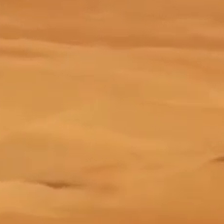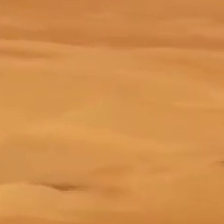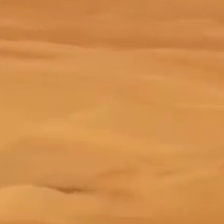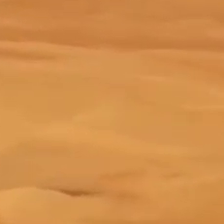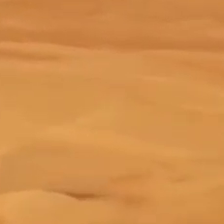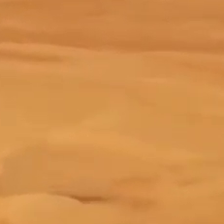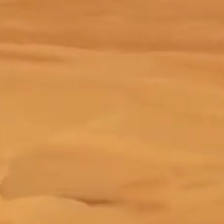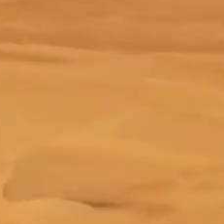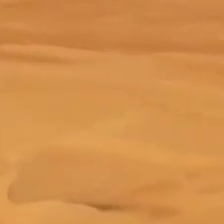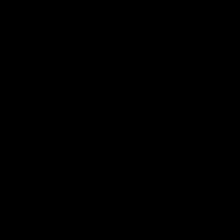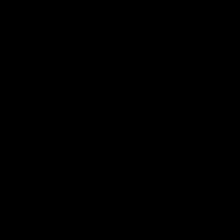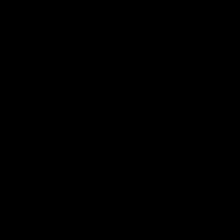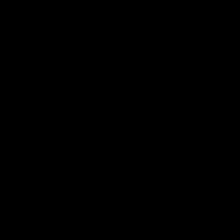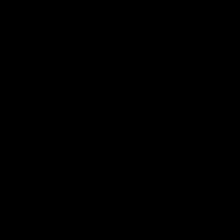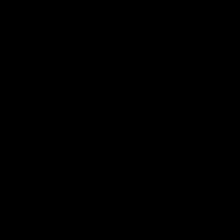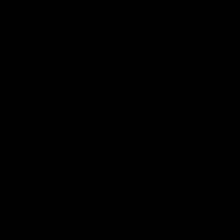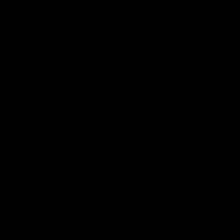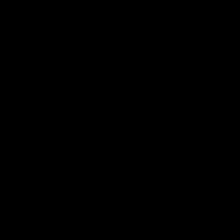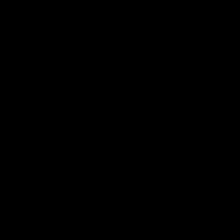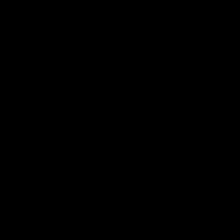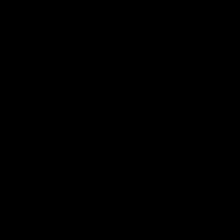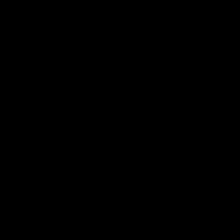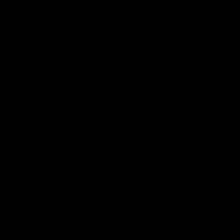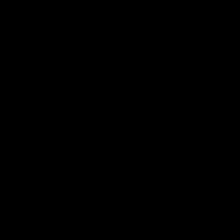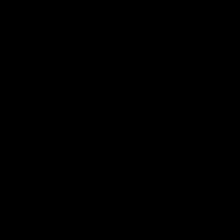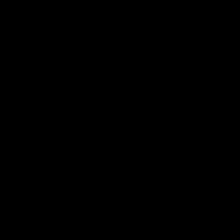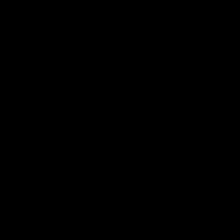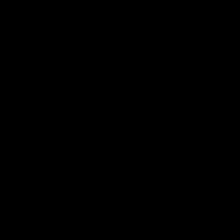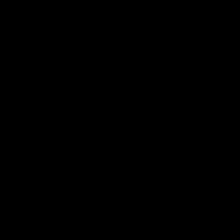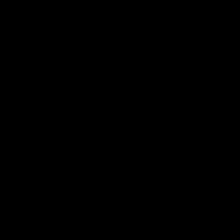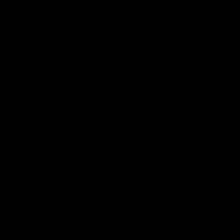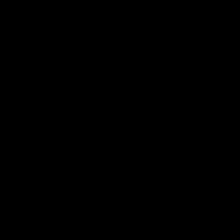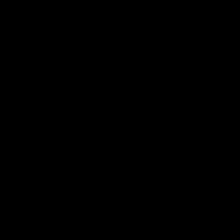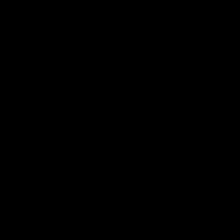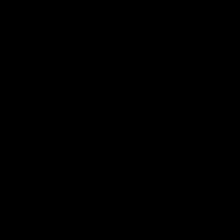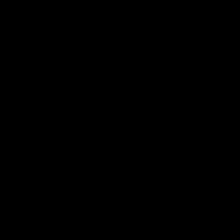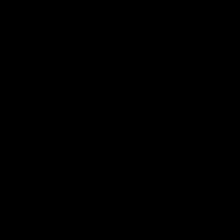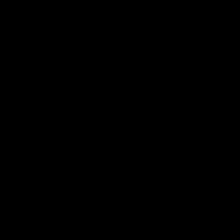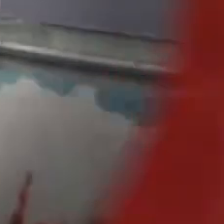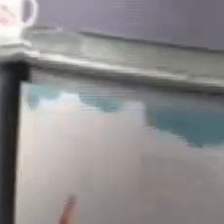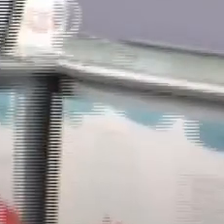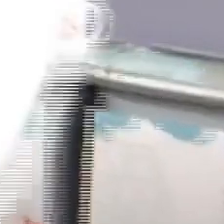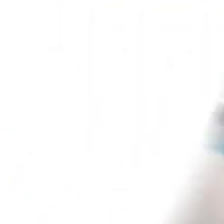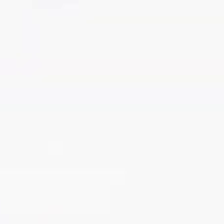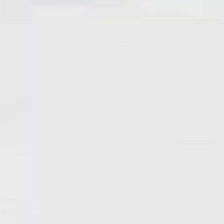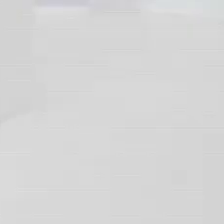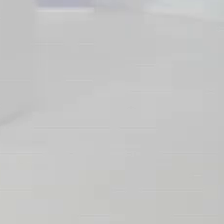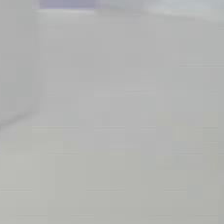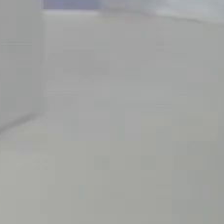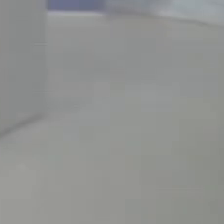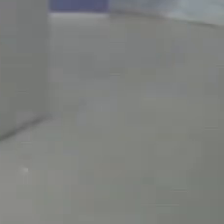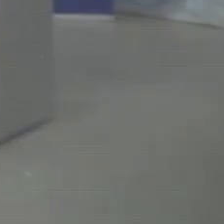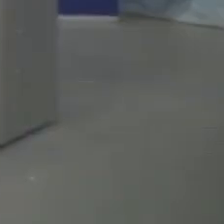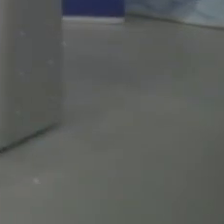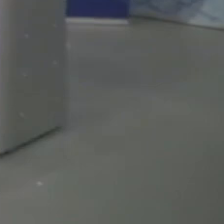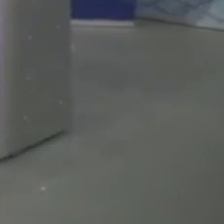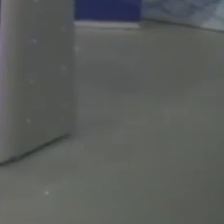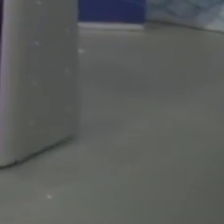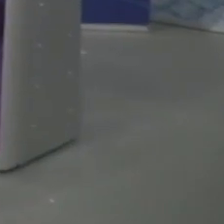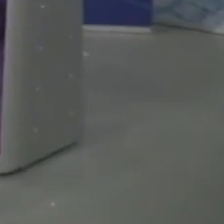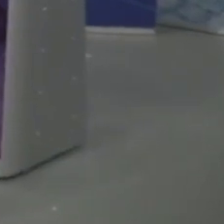de la mañana. Aquí en 13, Costa Rica Televisión.